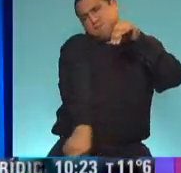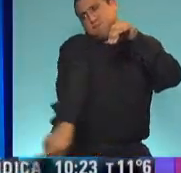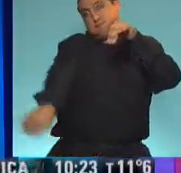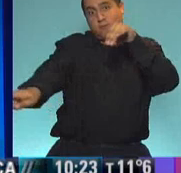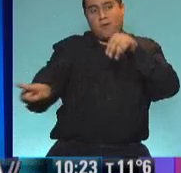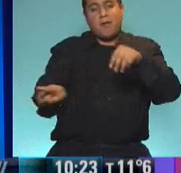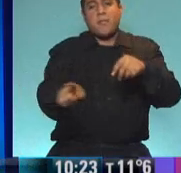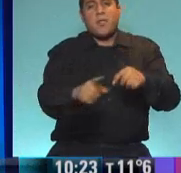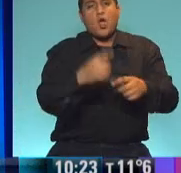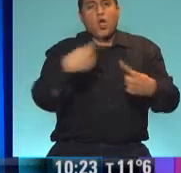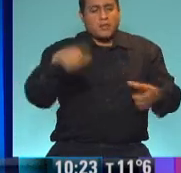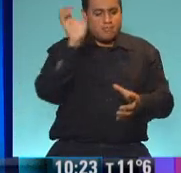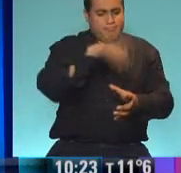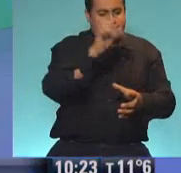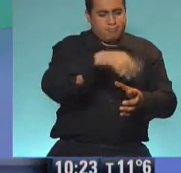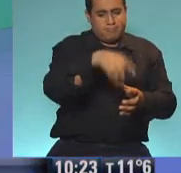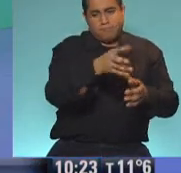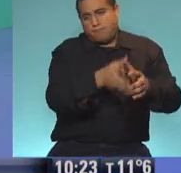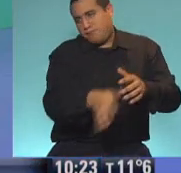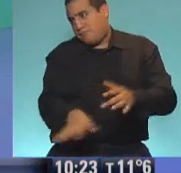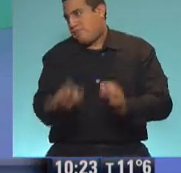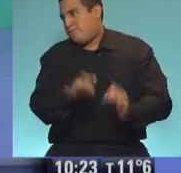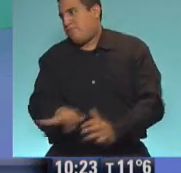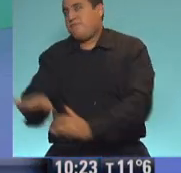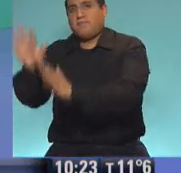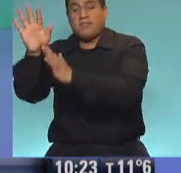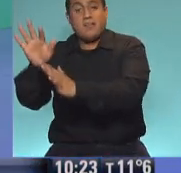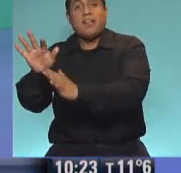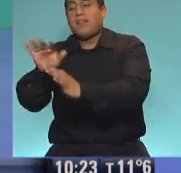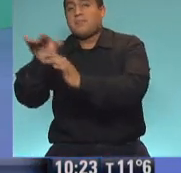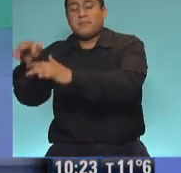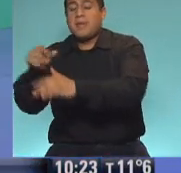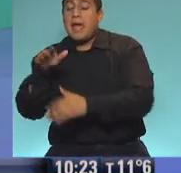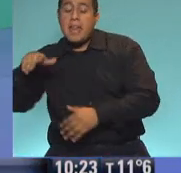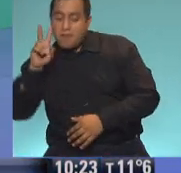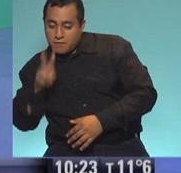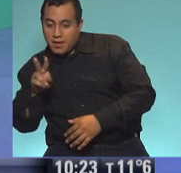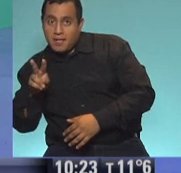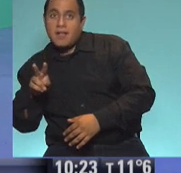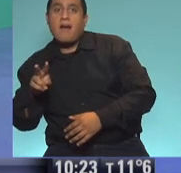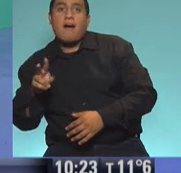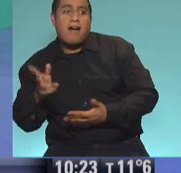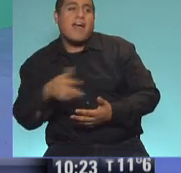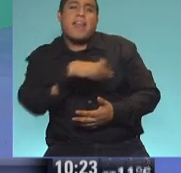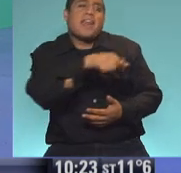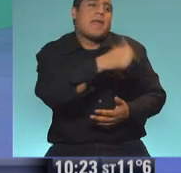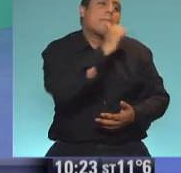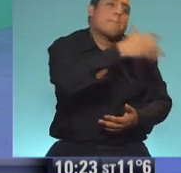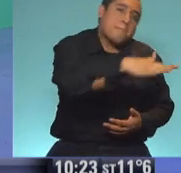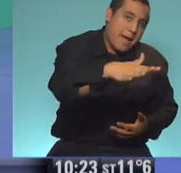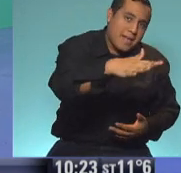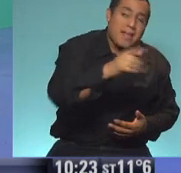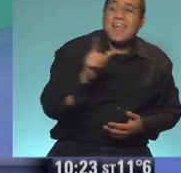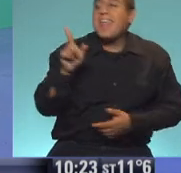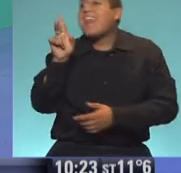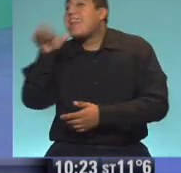de la naturaleza, ¿no? Por un lado la nena con el pasto, con los charcos, con el agua, sí. Y el nene en la playa. Con el mar,